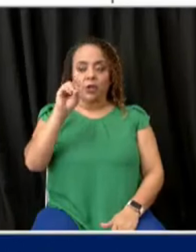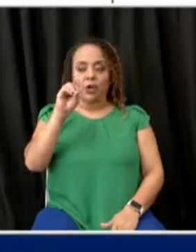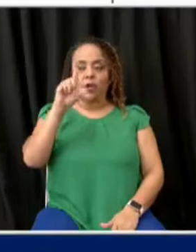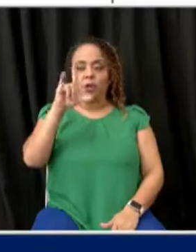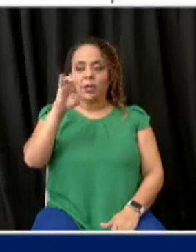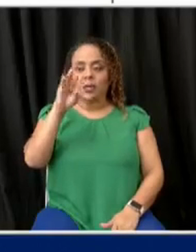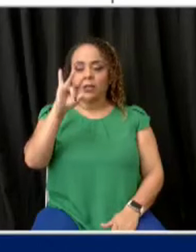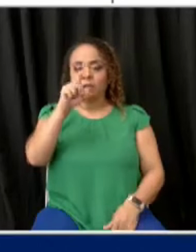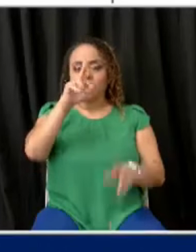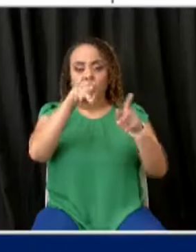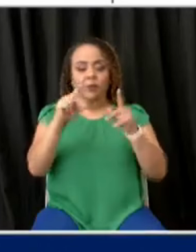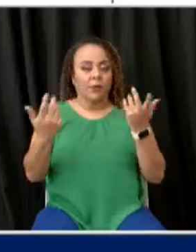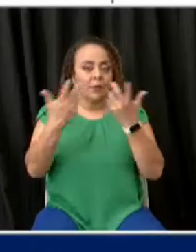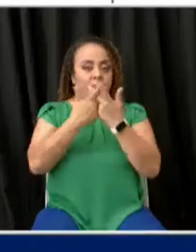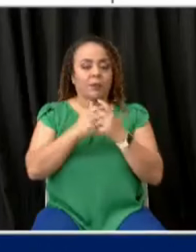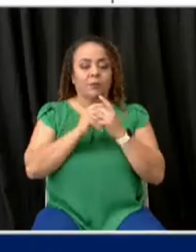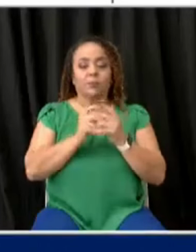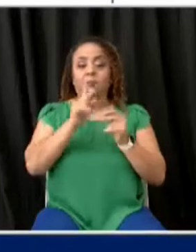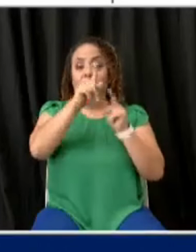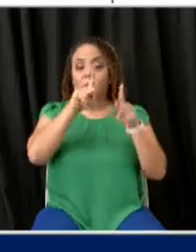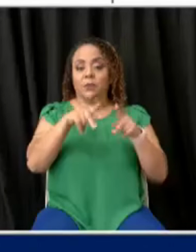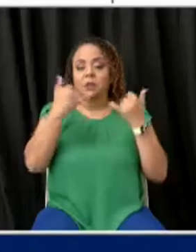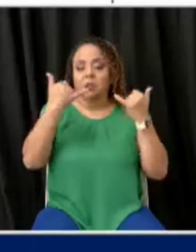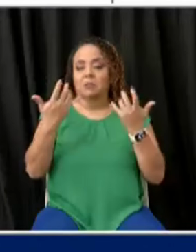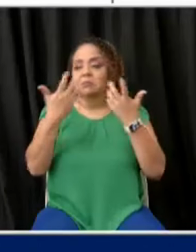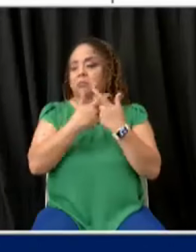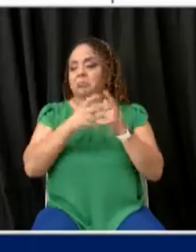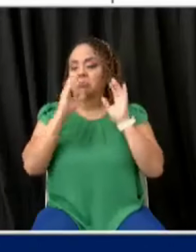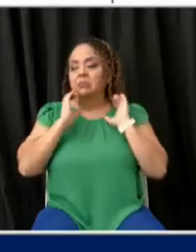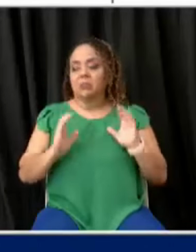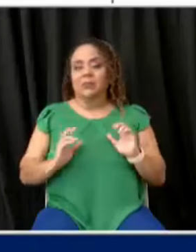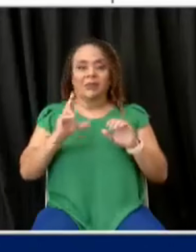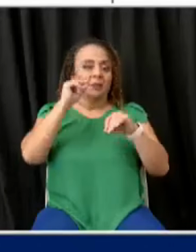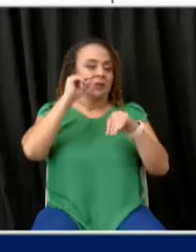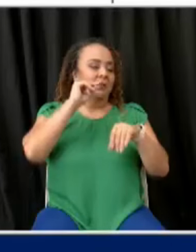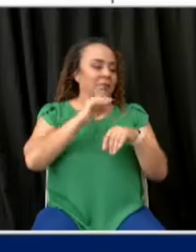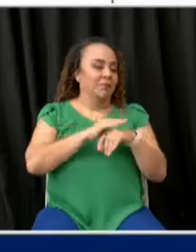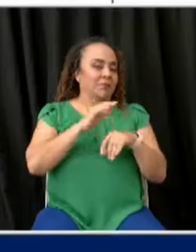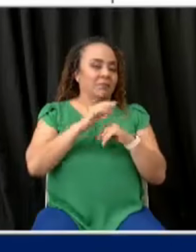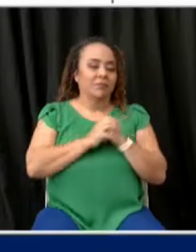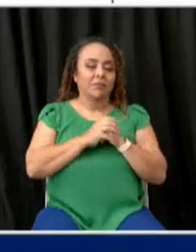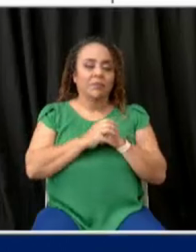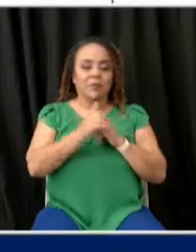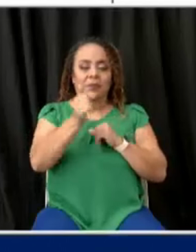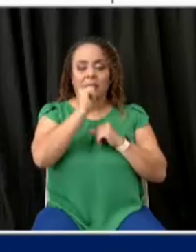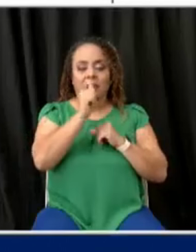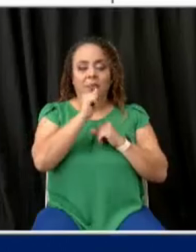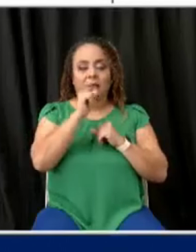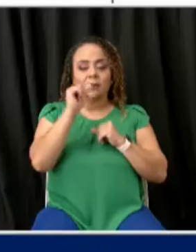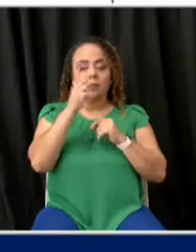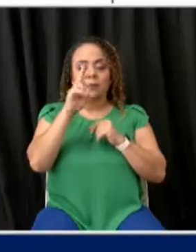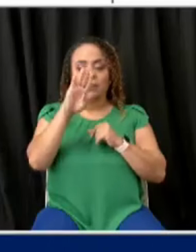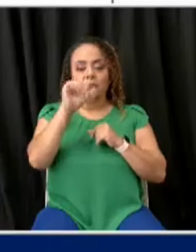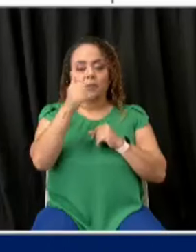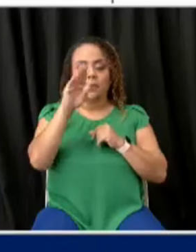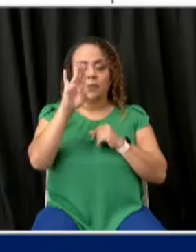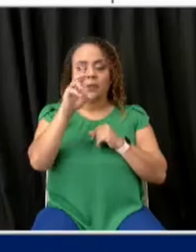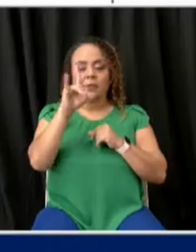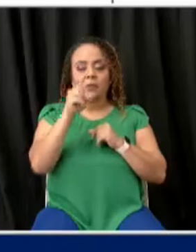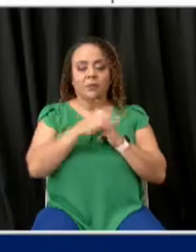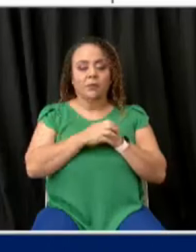decir, la persona conforme se va aclimatando va dejando de perder sodio, potasio y tolera mejor las medidas